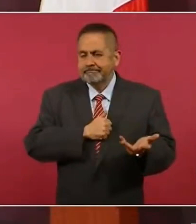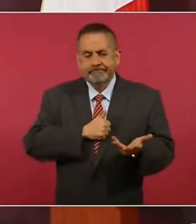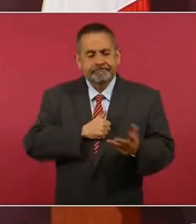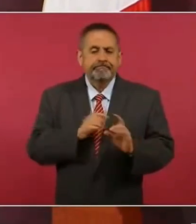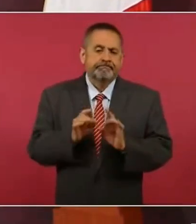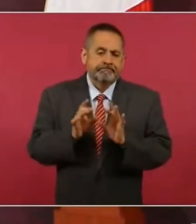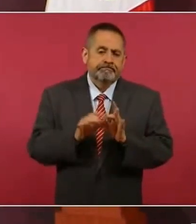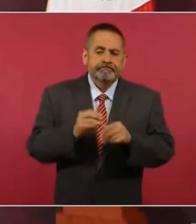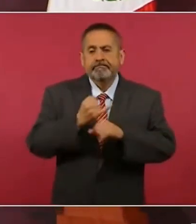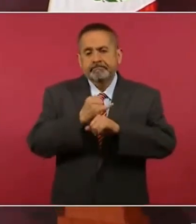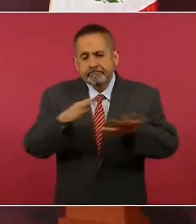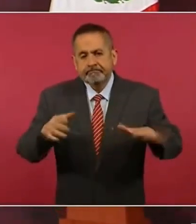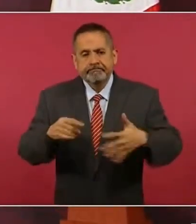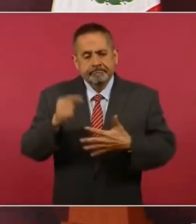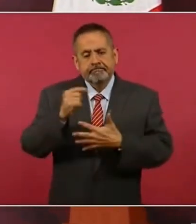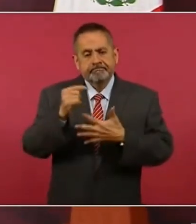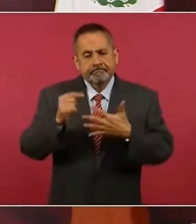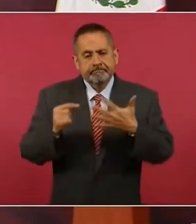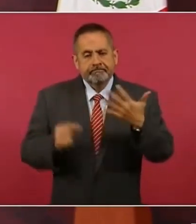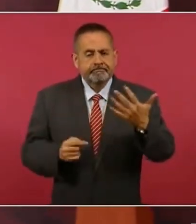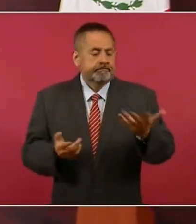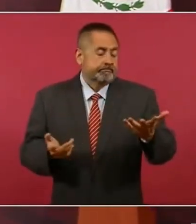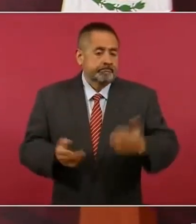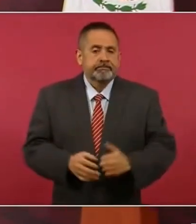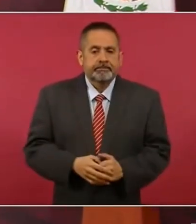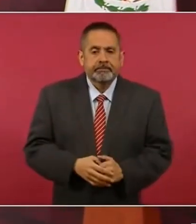todo lo que se